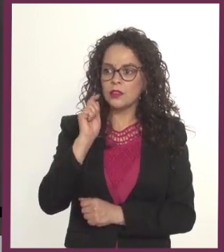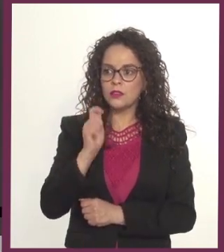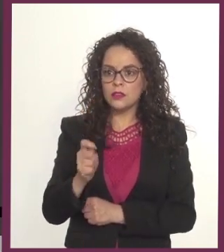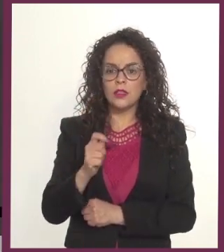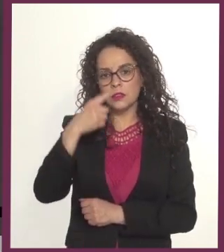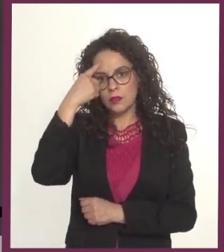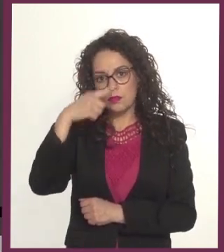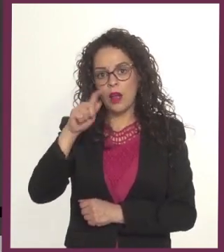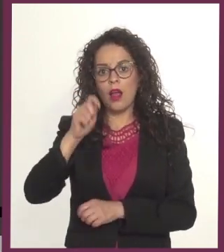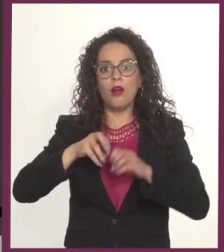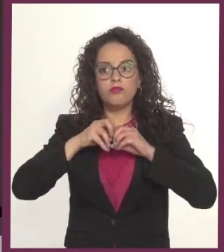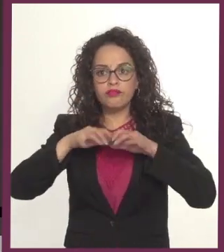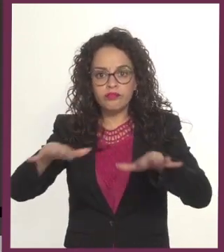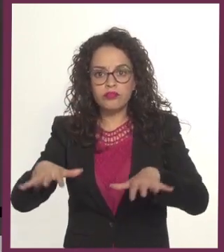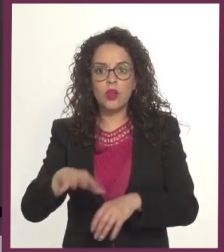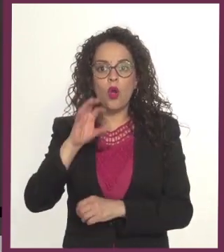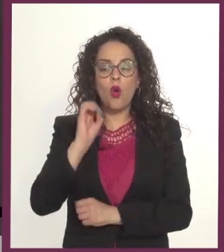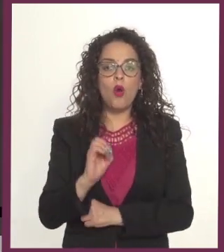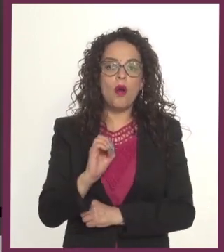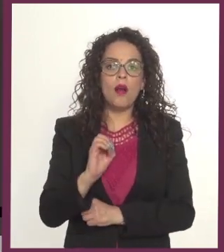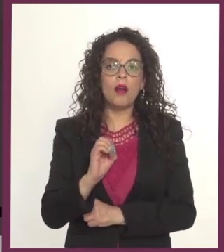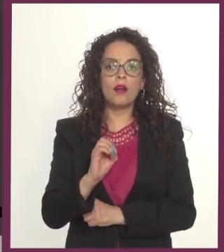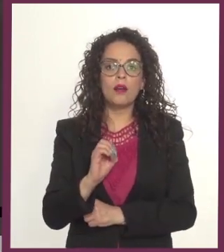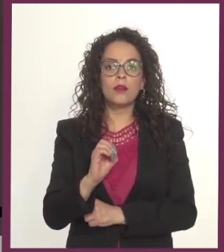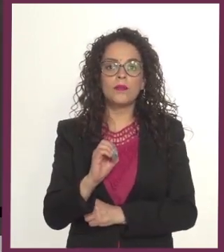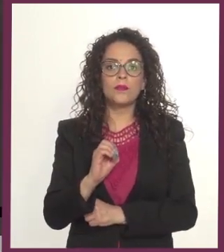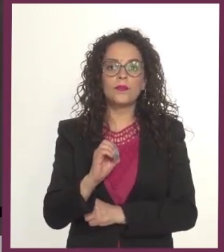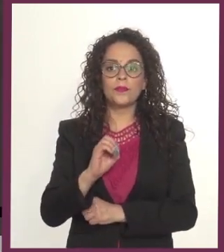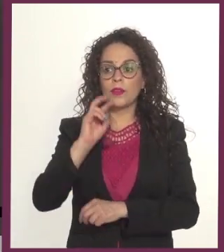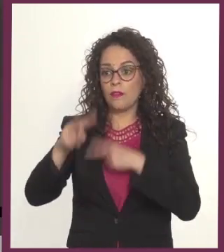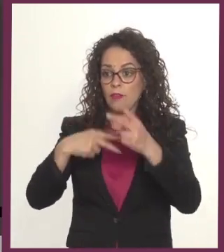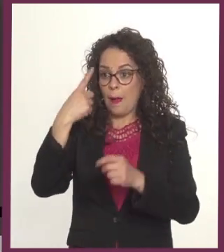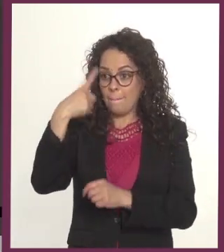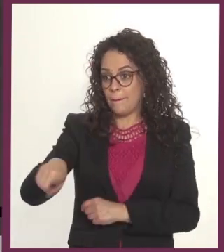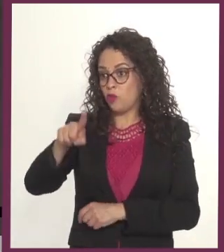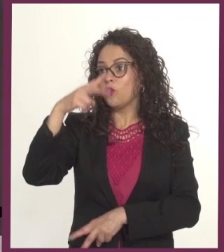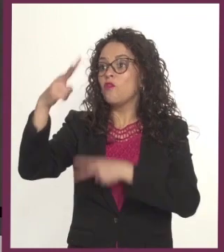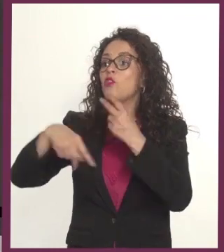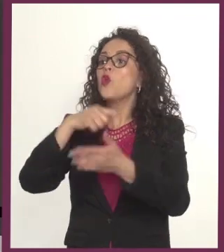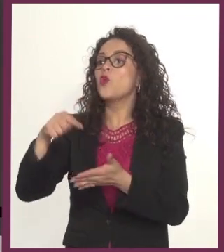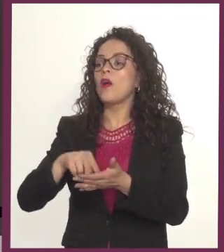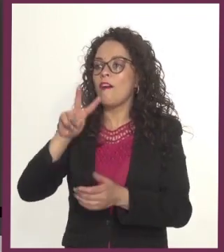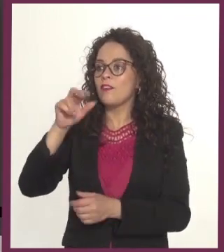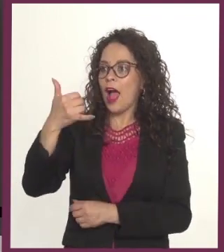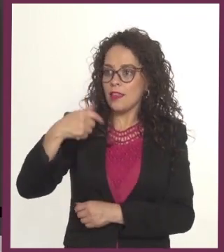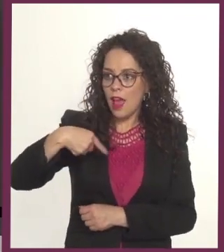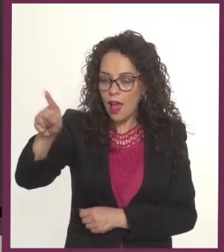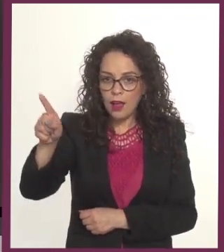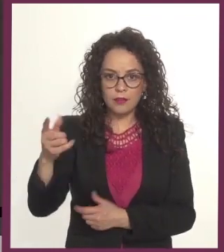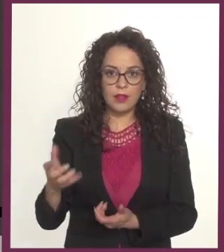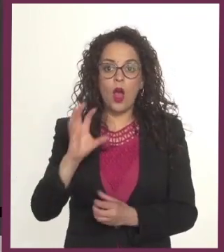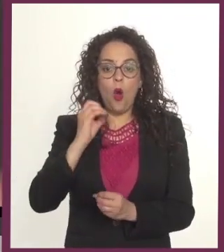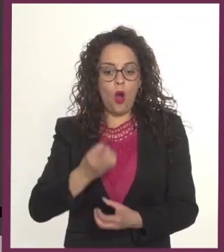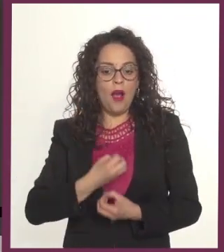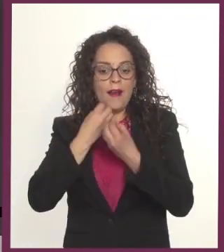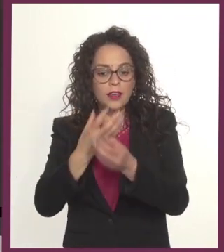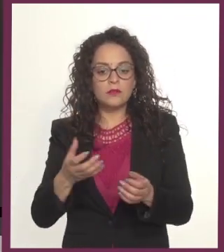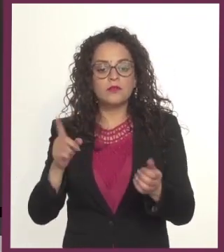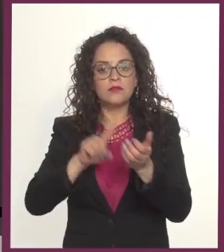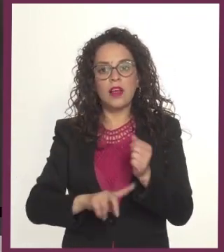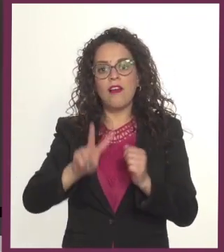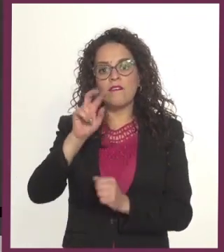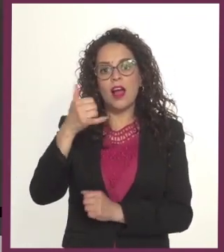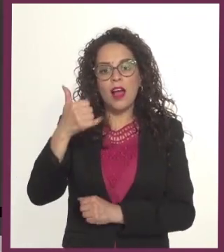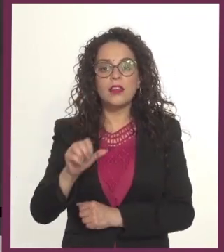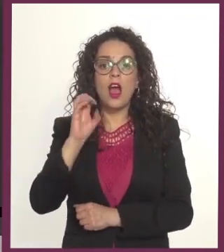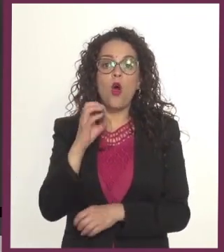valla publicitaria, que puede ser valla como ordenar que vayas hacia un lugar, o que puede ser una expresión de vaya, o